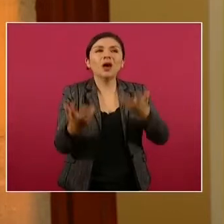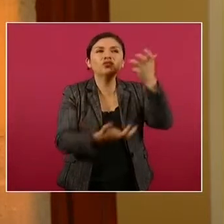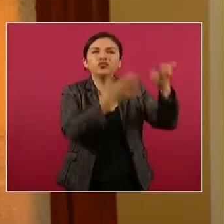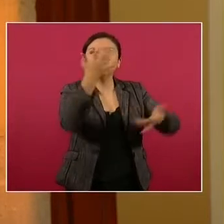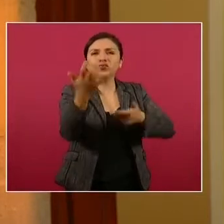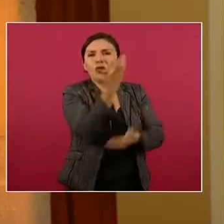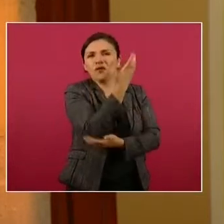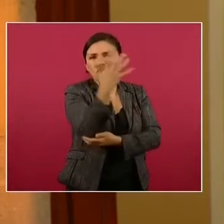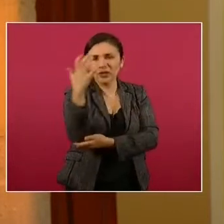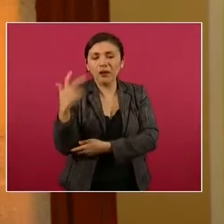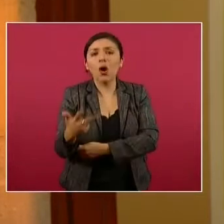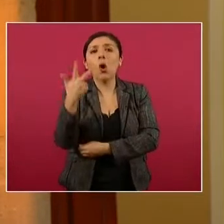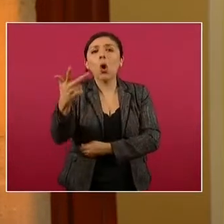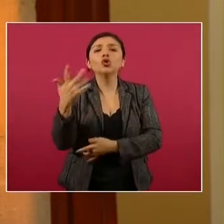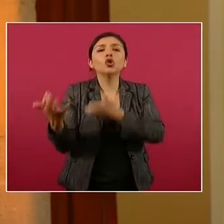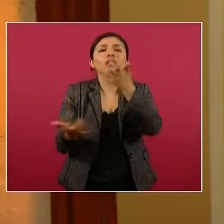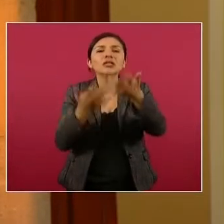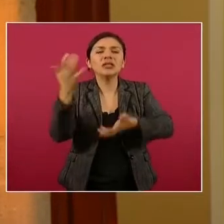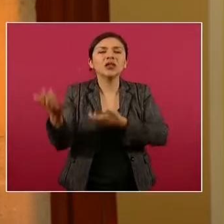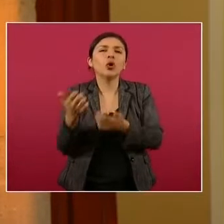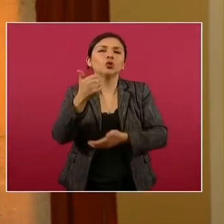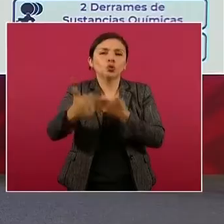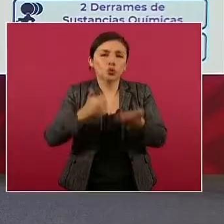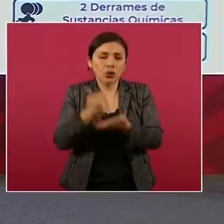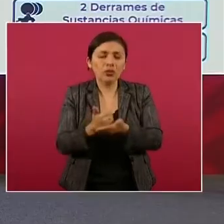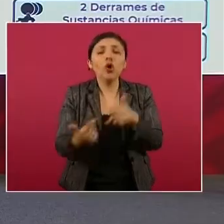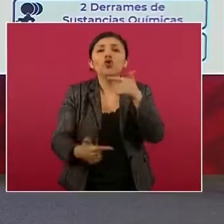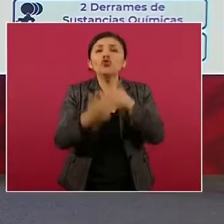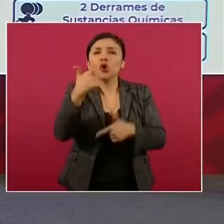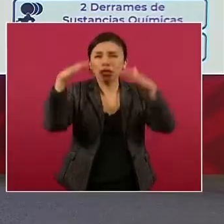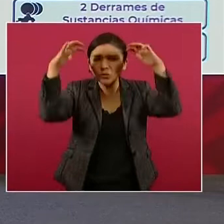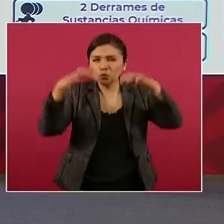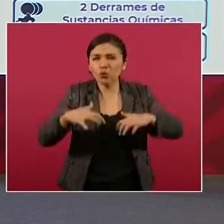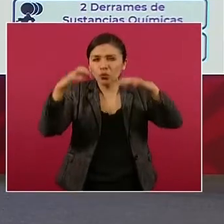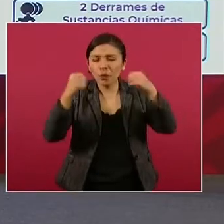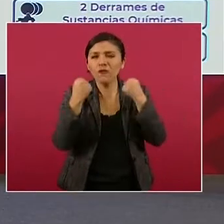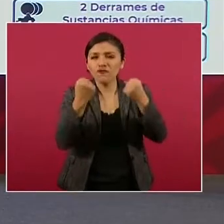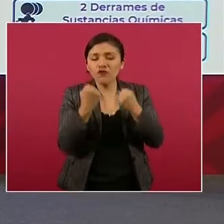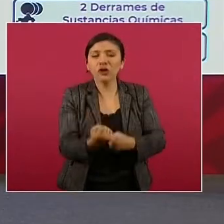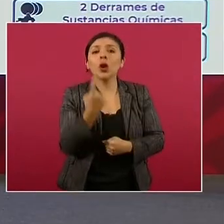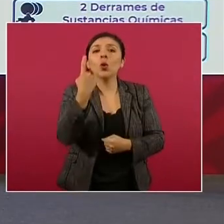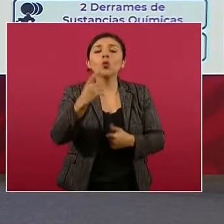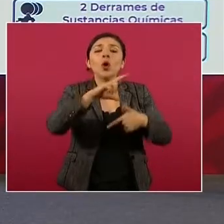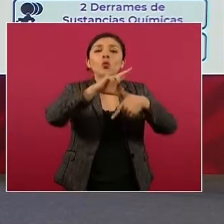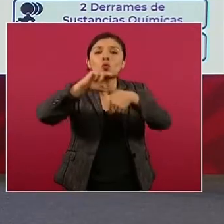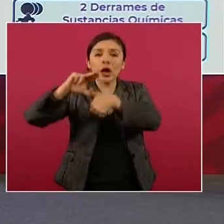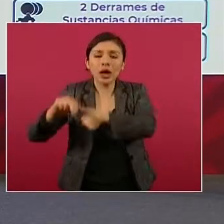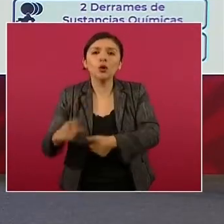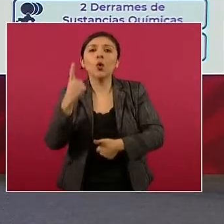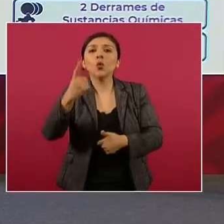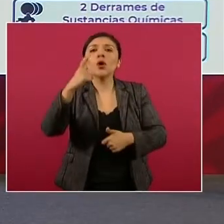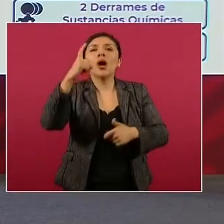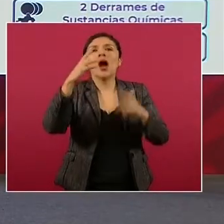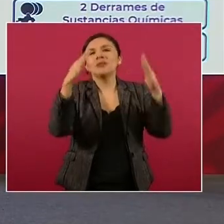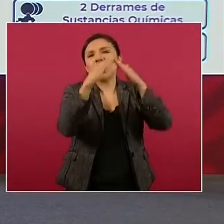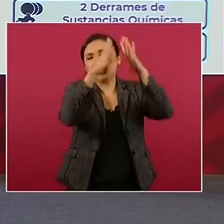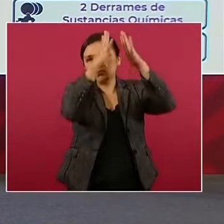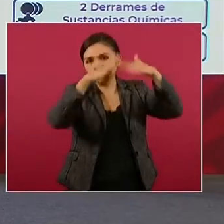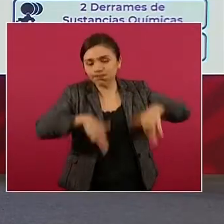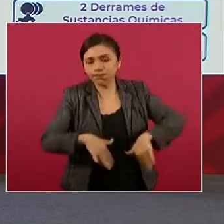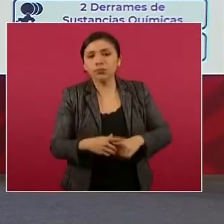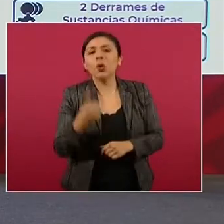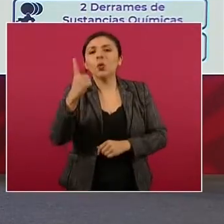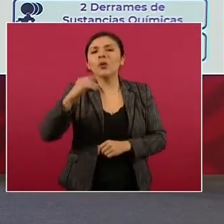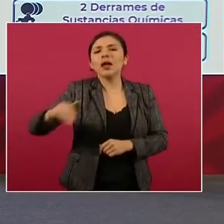incendios urbanos 12 lluvias severas un huracán un derrumbe 6 accidentes vehiculares dos aéreos un